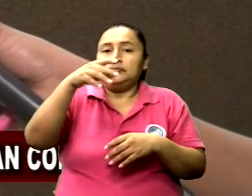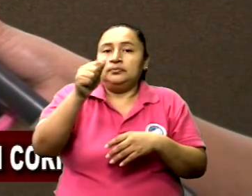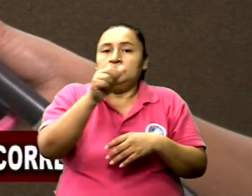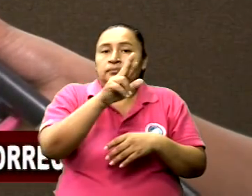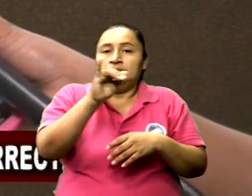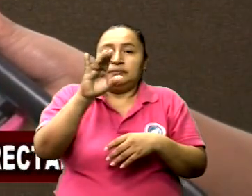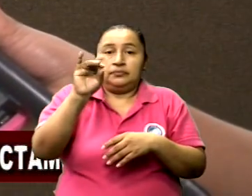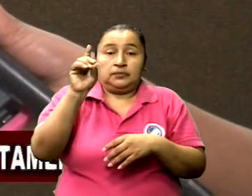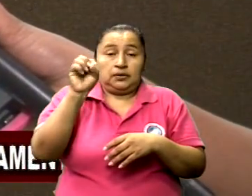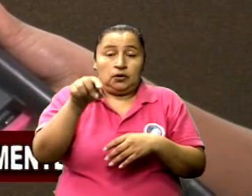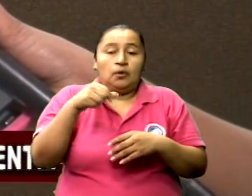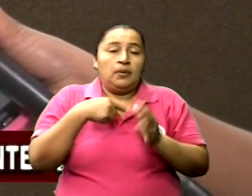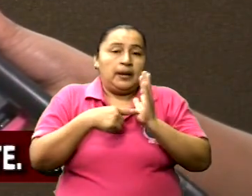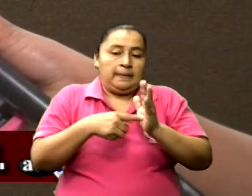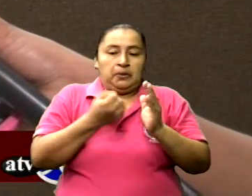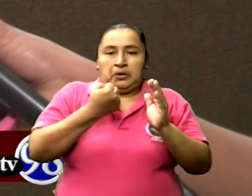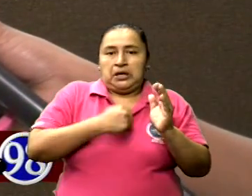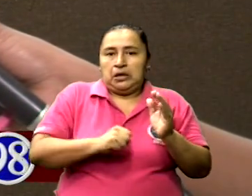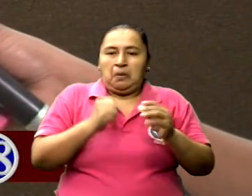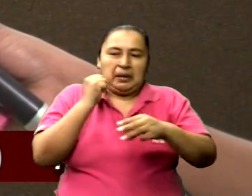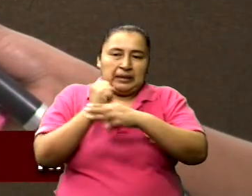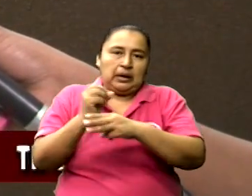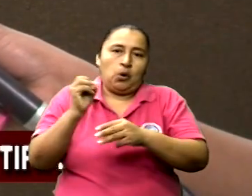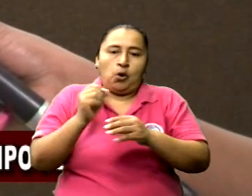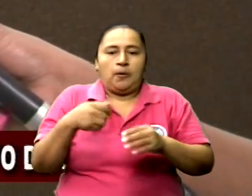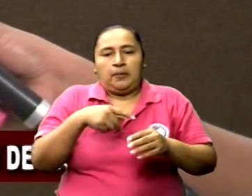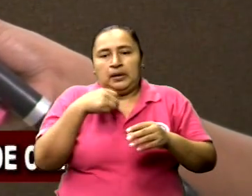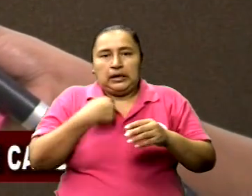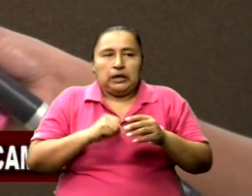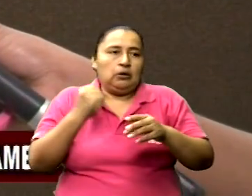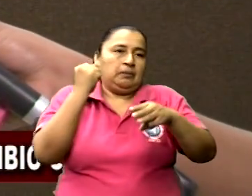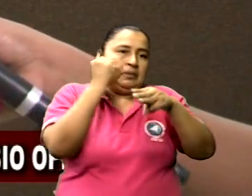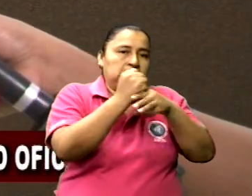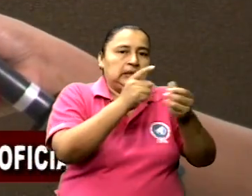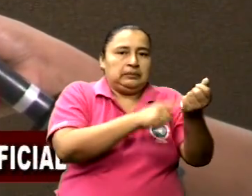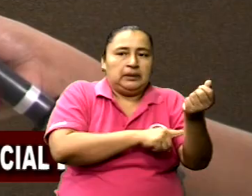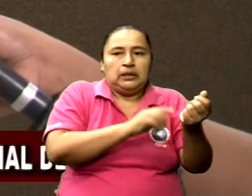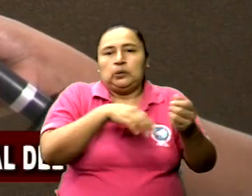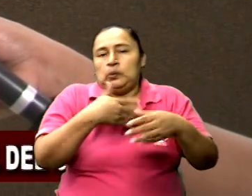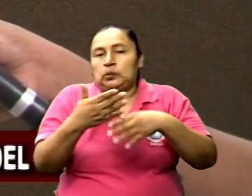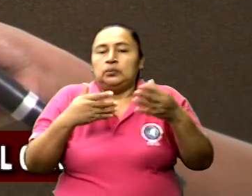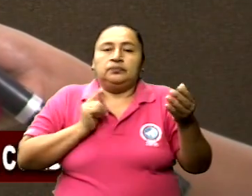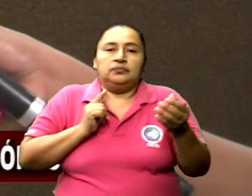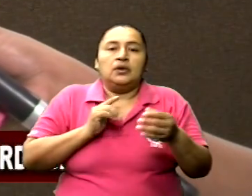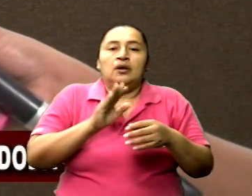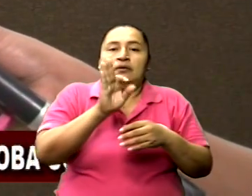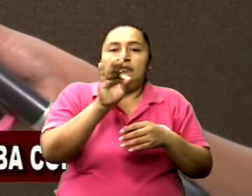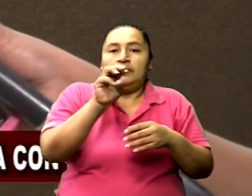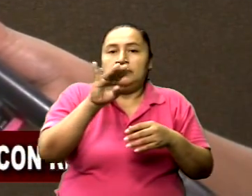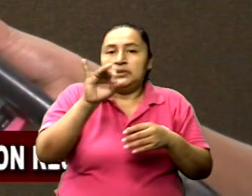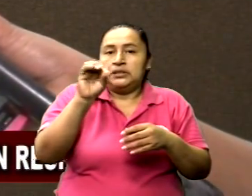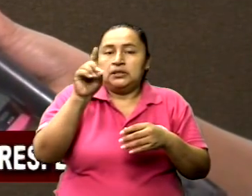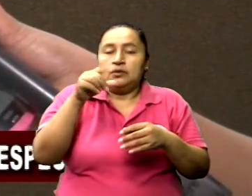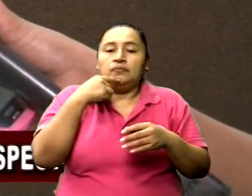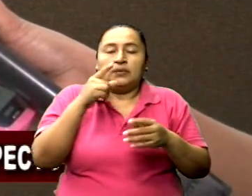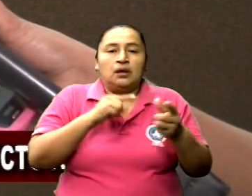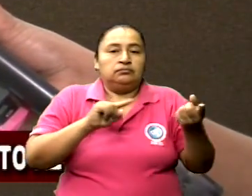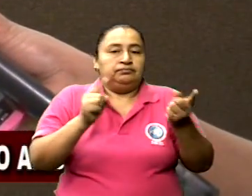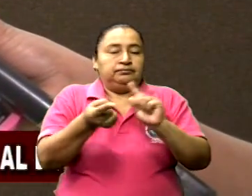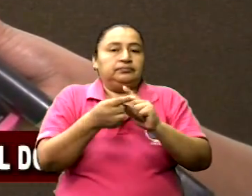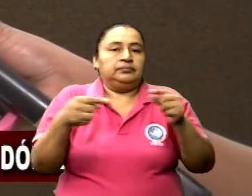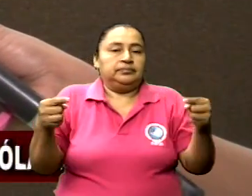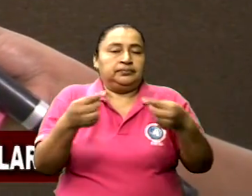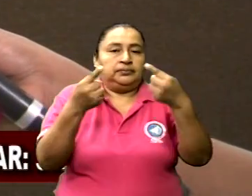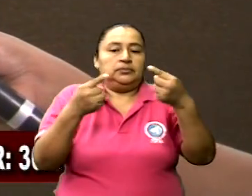es el que se comete contra los ascendientes, descendientes o hermanos, el femicidio es el que se comete contra